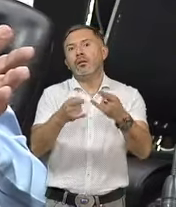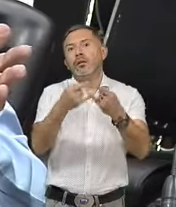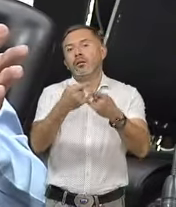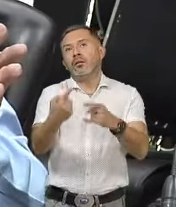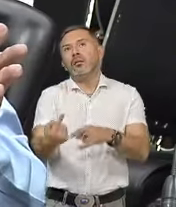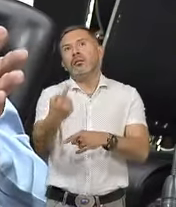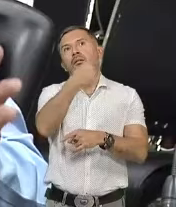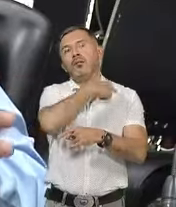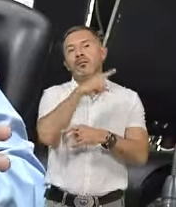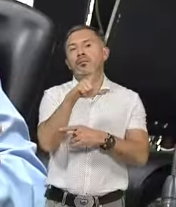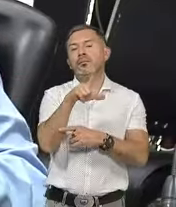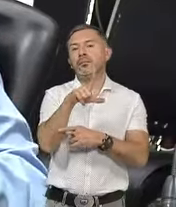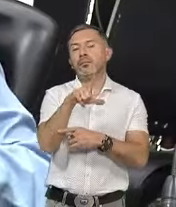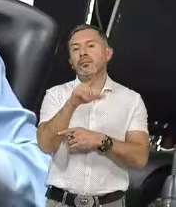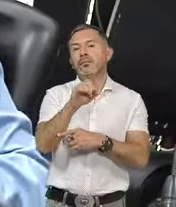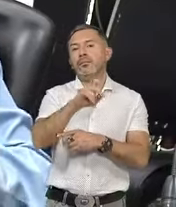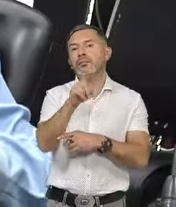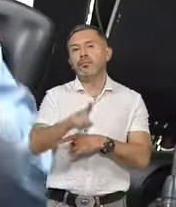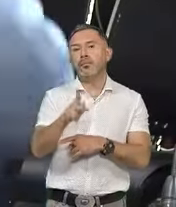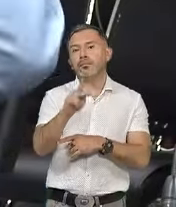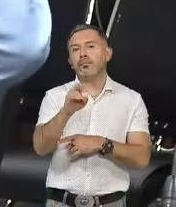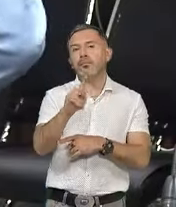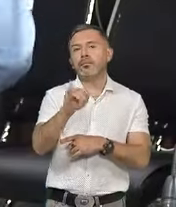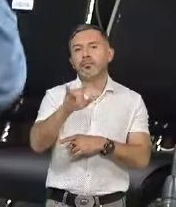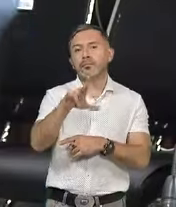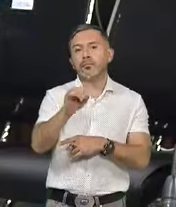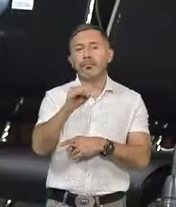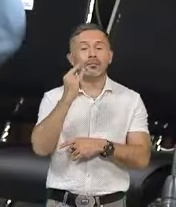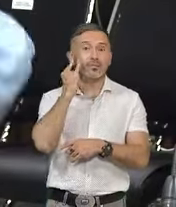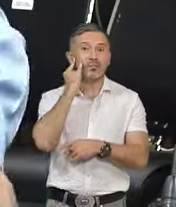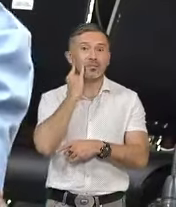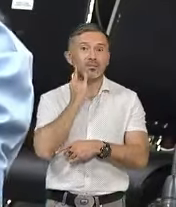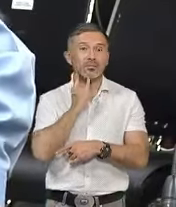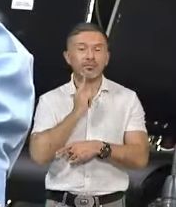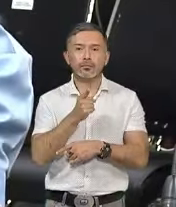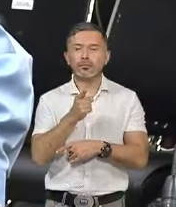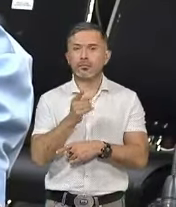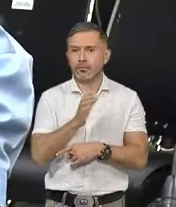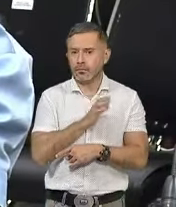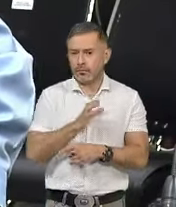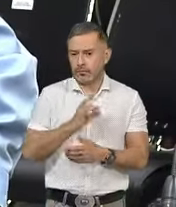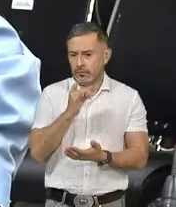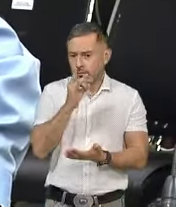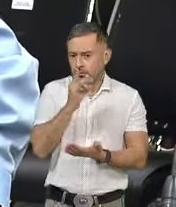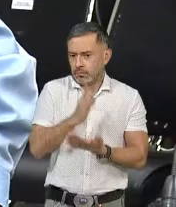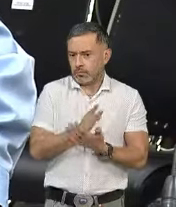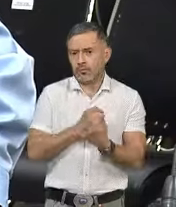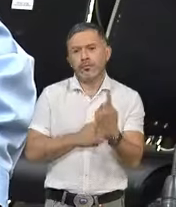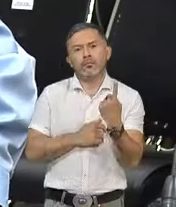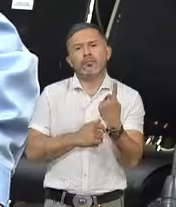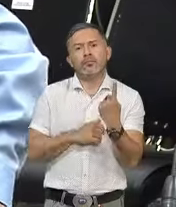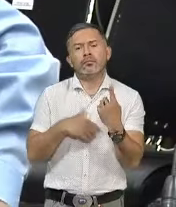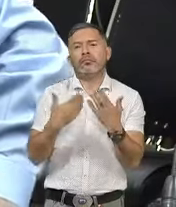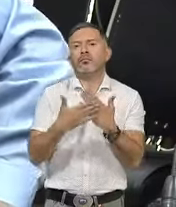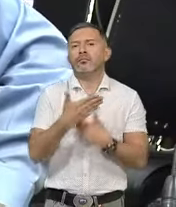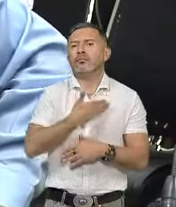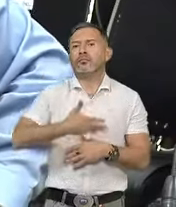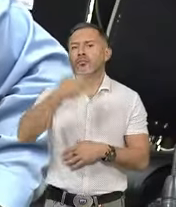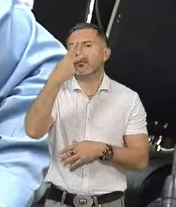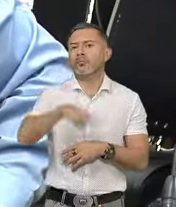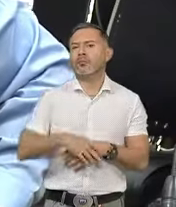Portillo cuando fue solo candidato único a la presidencia de la República tal